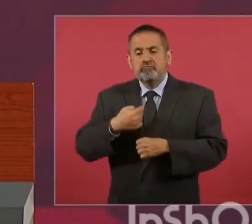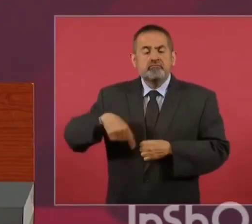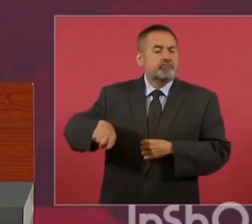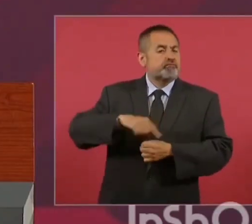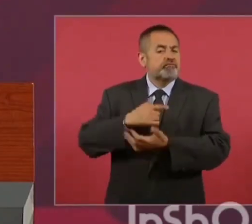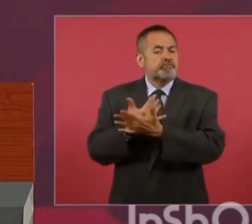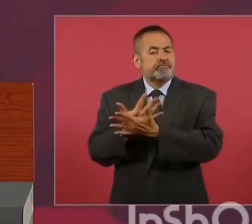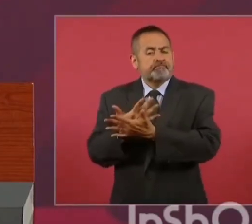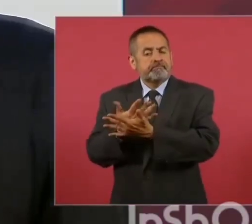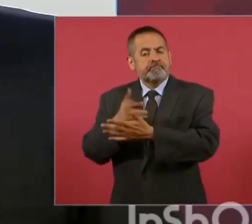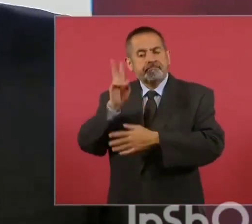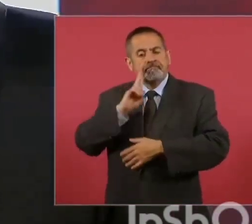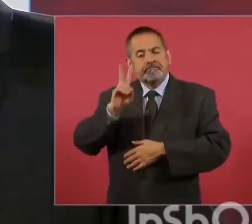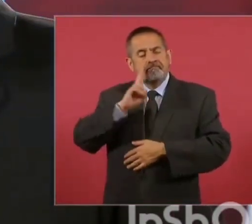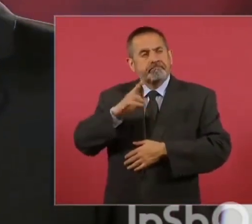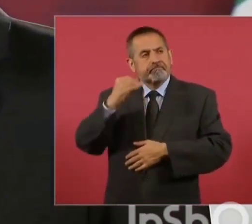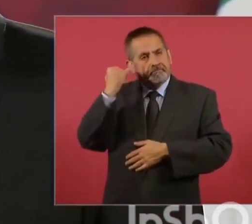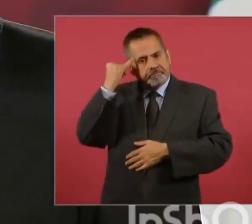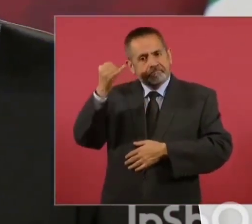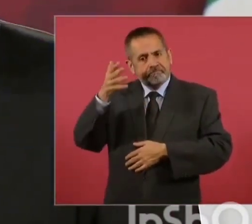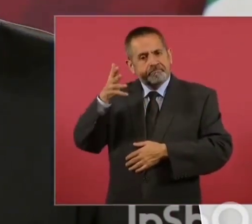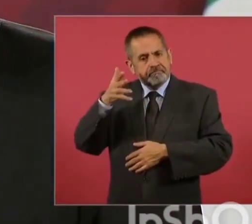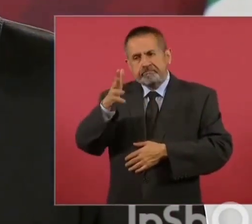lo que decida